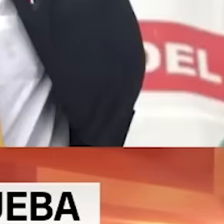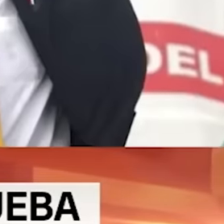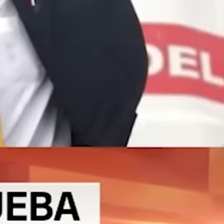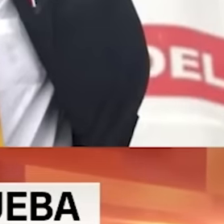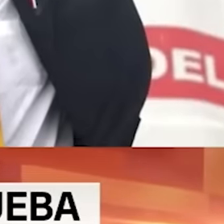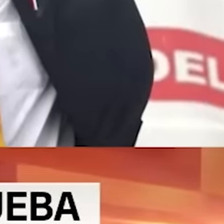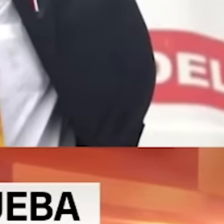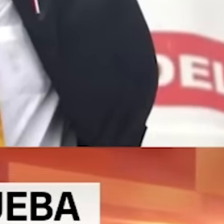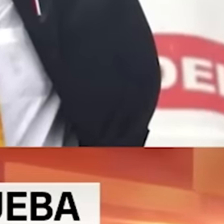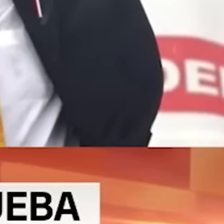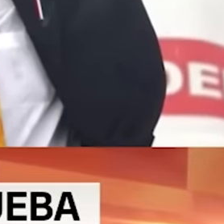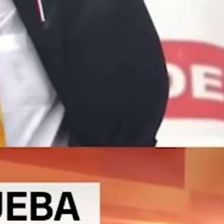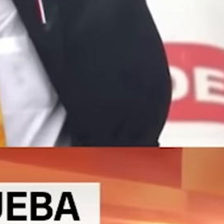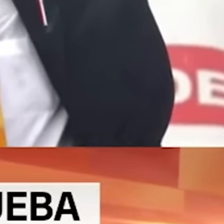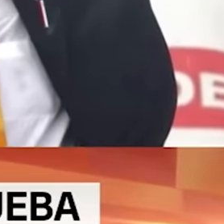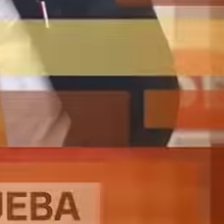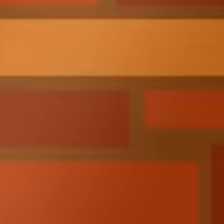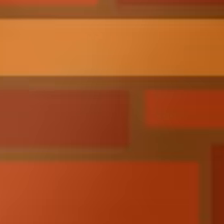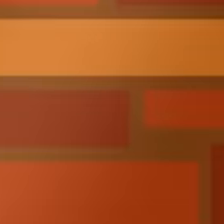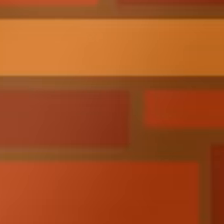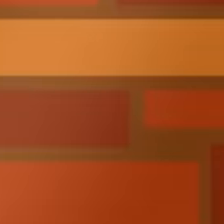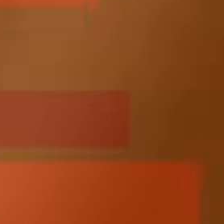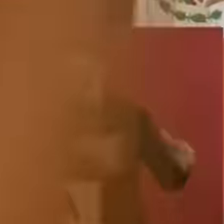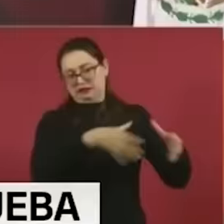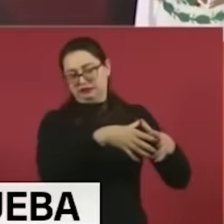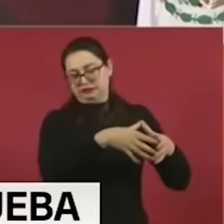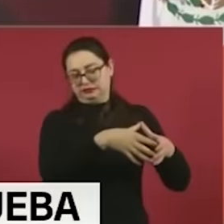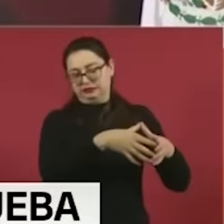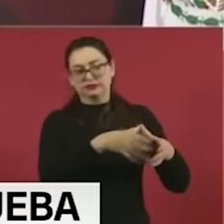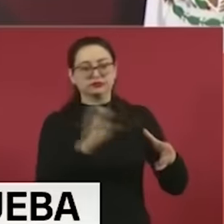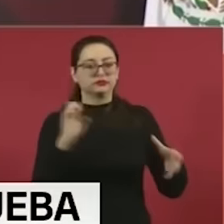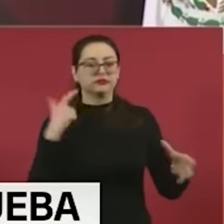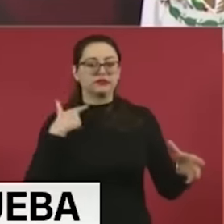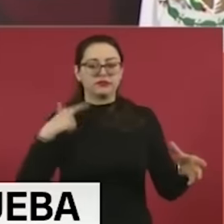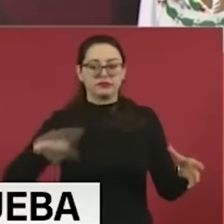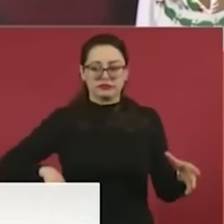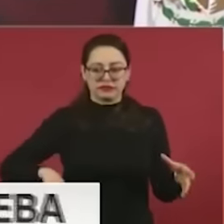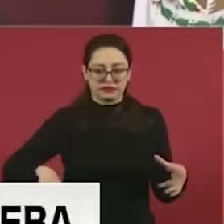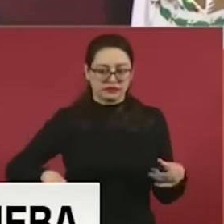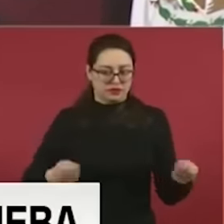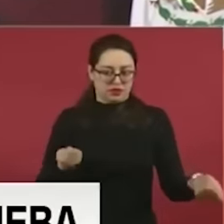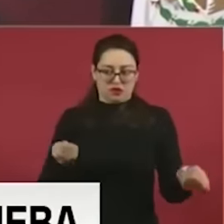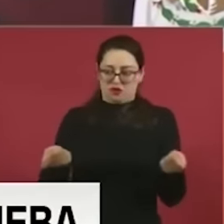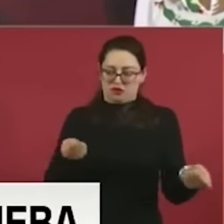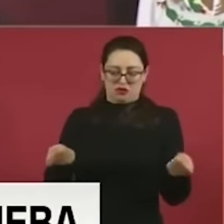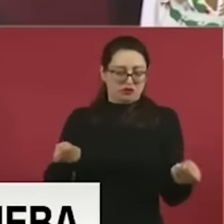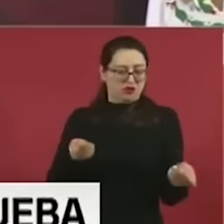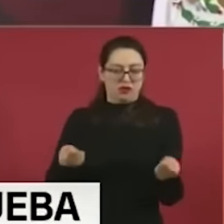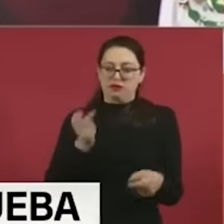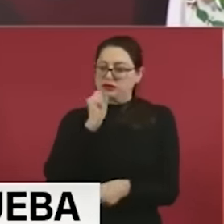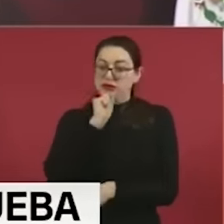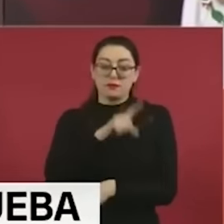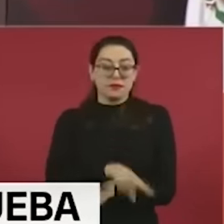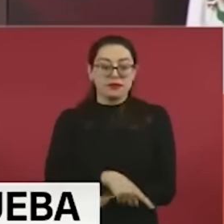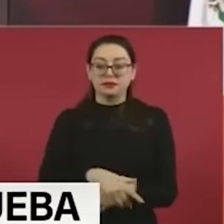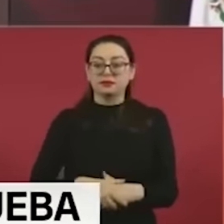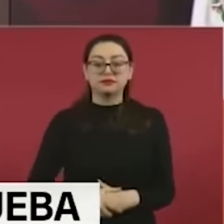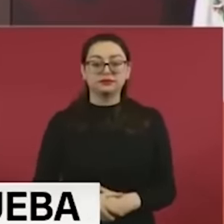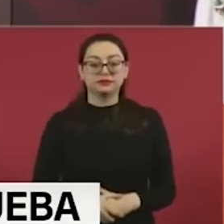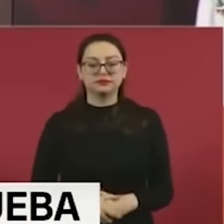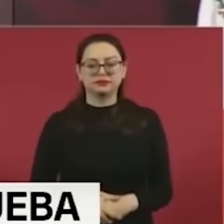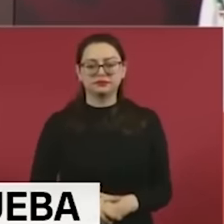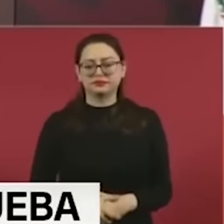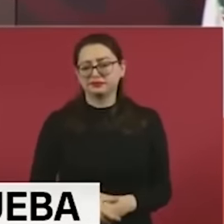el presidente sobre el tema pero este